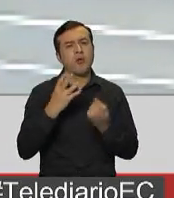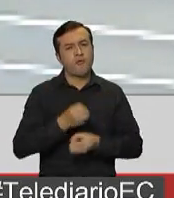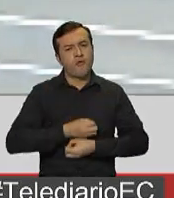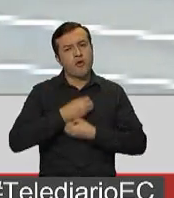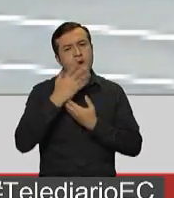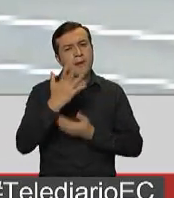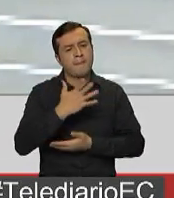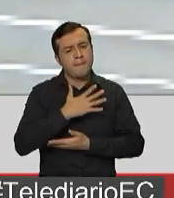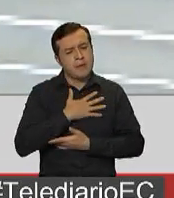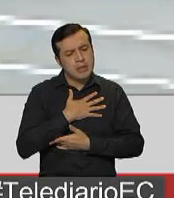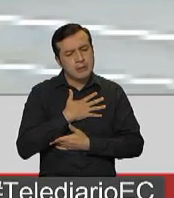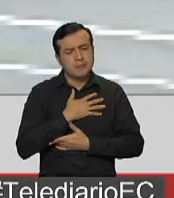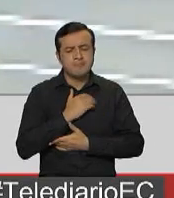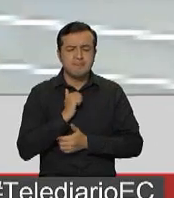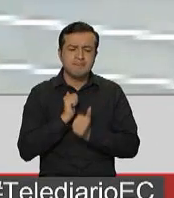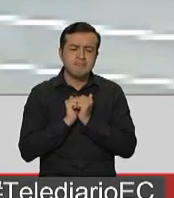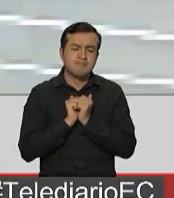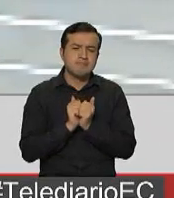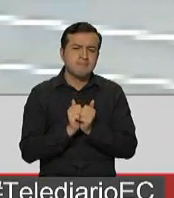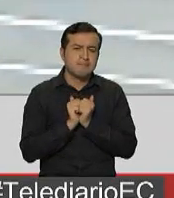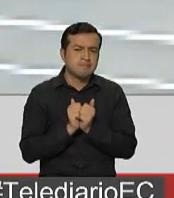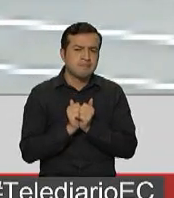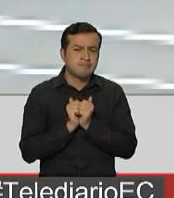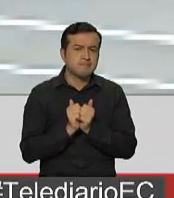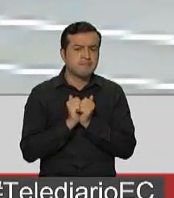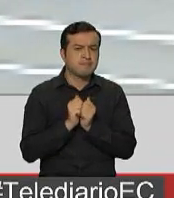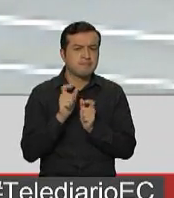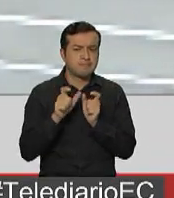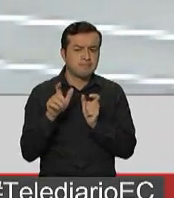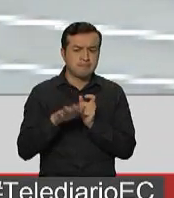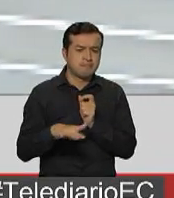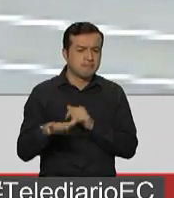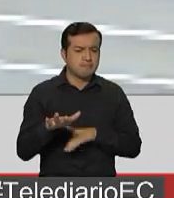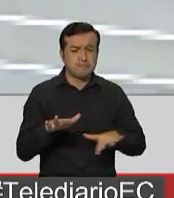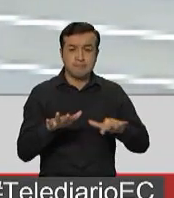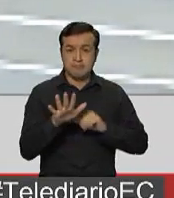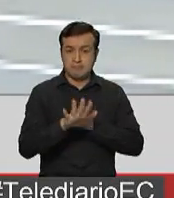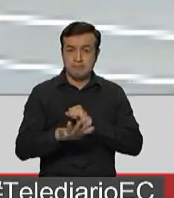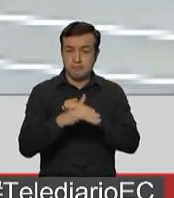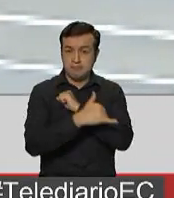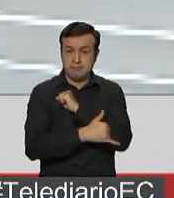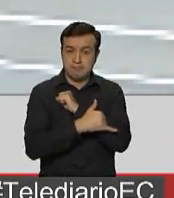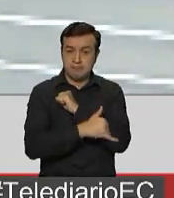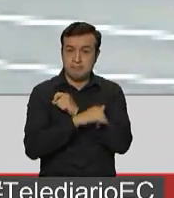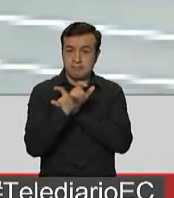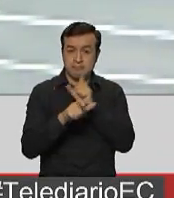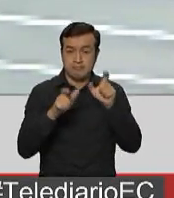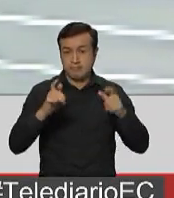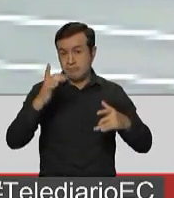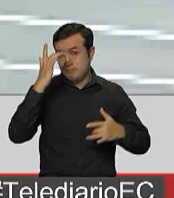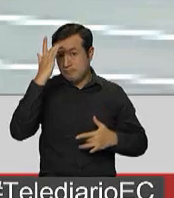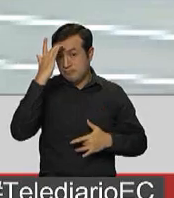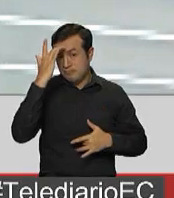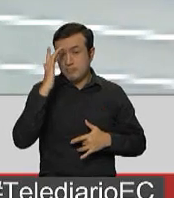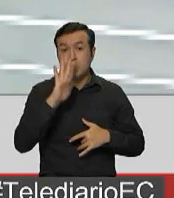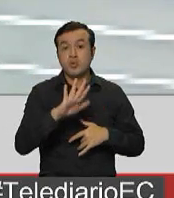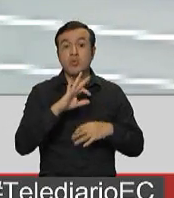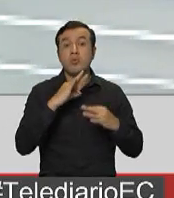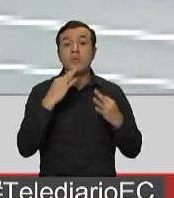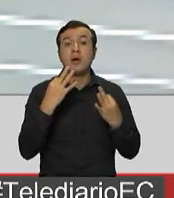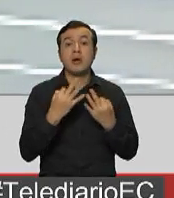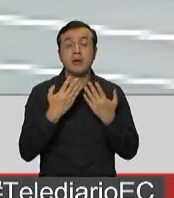Deseo expresar mi cercanía a quelle popolazioni, a esas poblaciones, malati, a los enfermos y a